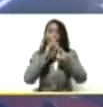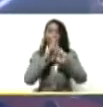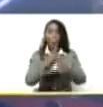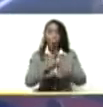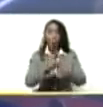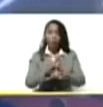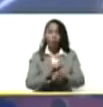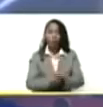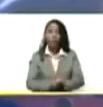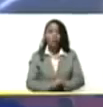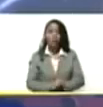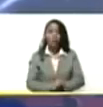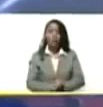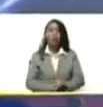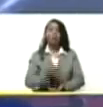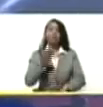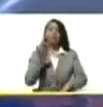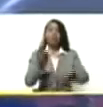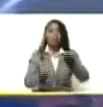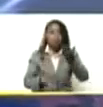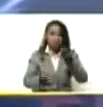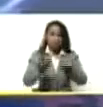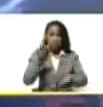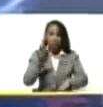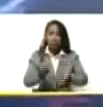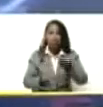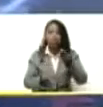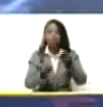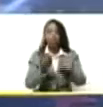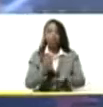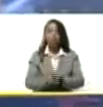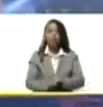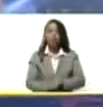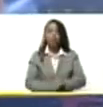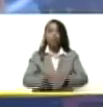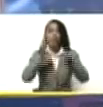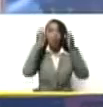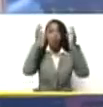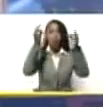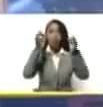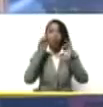entre todos con amor para todos